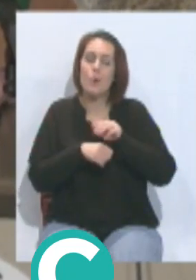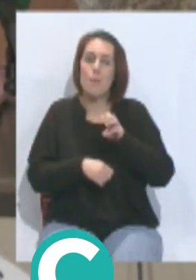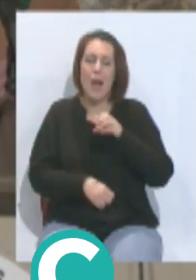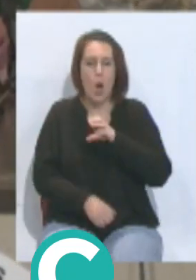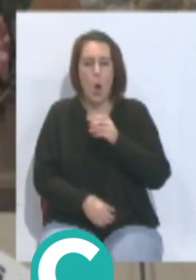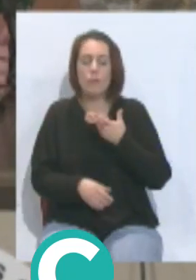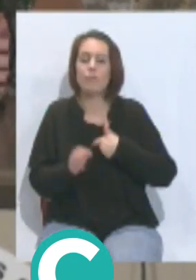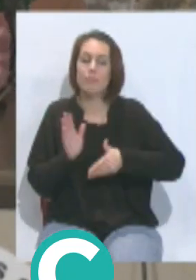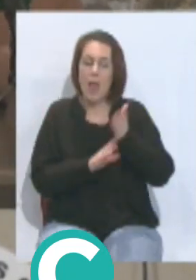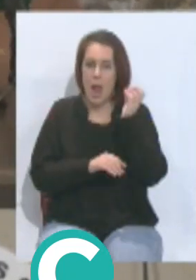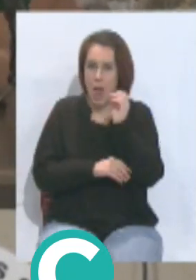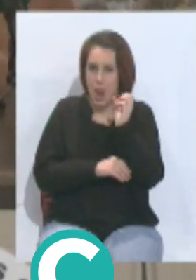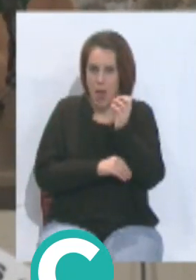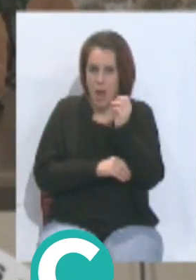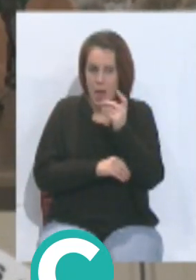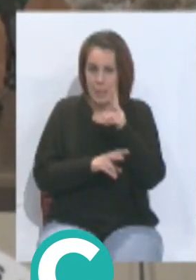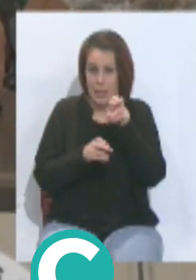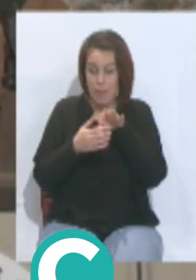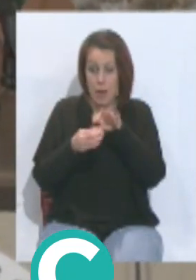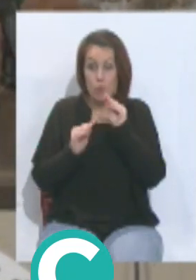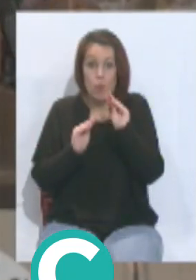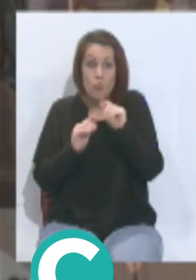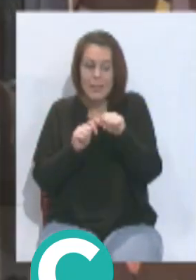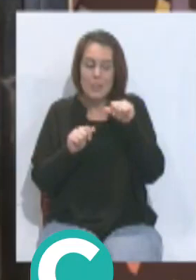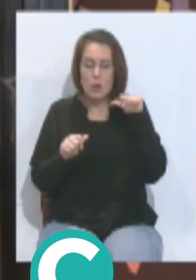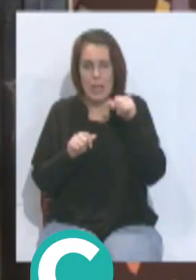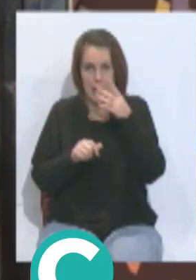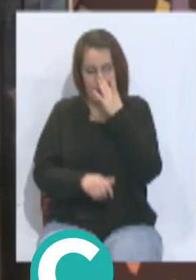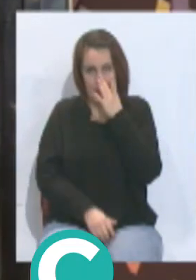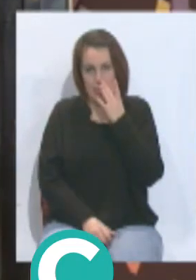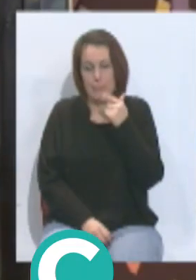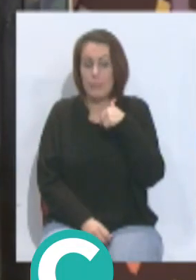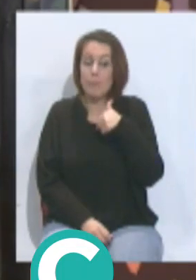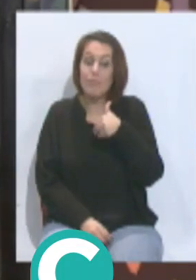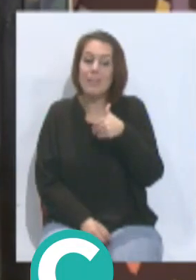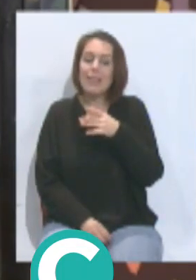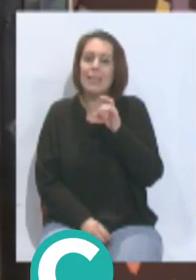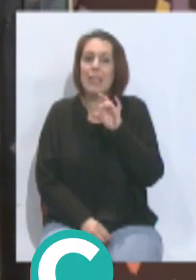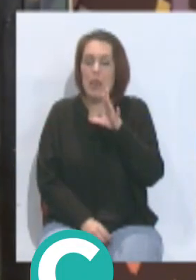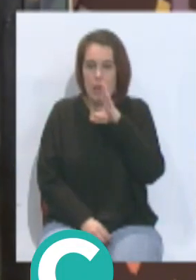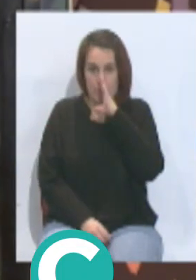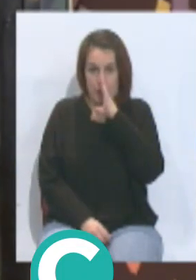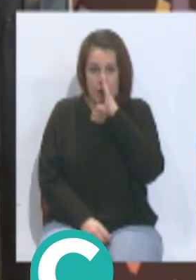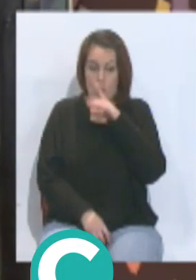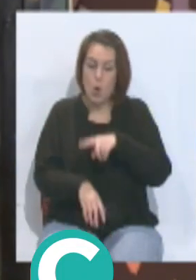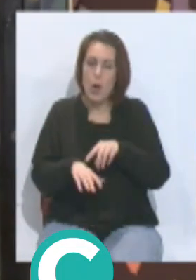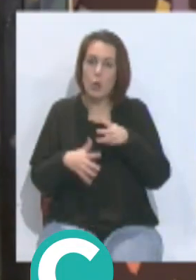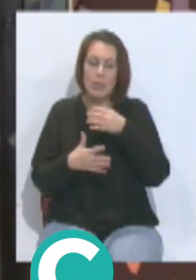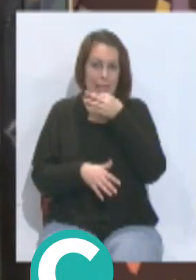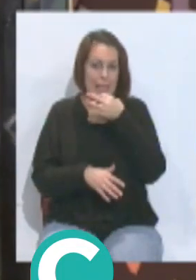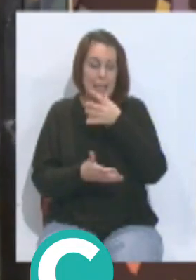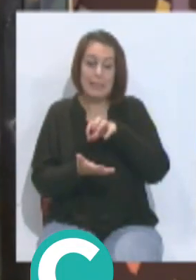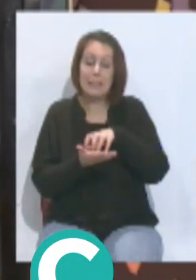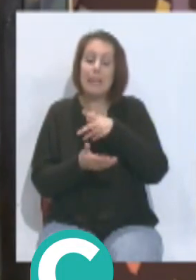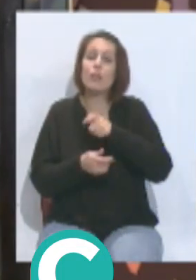Rosado, van a hablar acerca de su trayectoria carnavalesca. Será el 15 de febrero a las 8 de la tarde en la